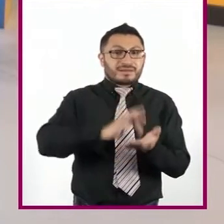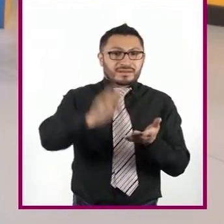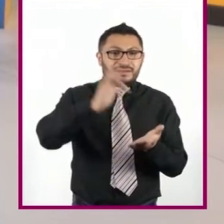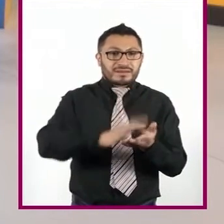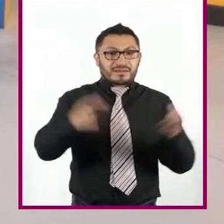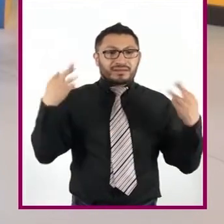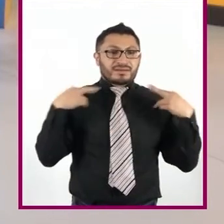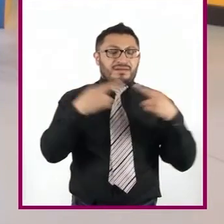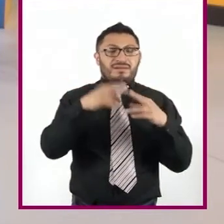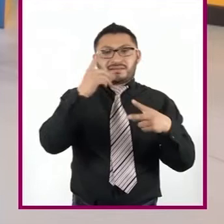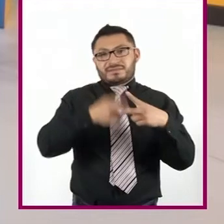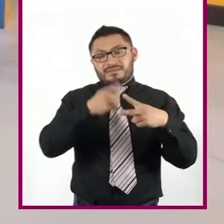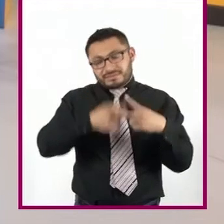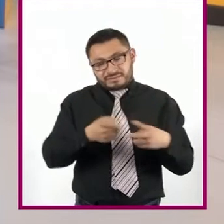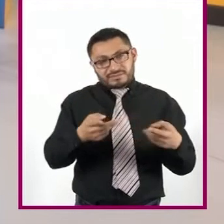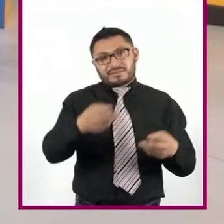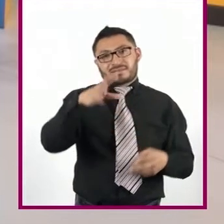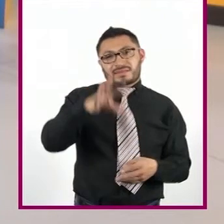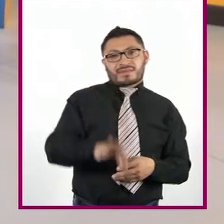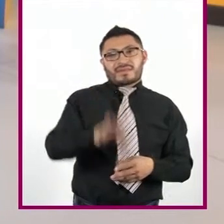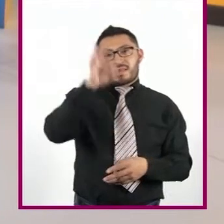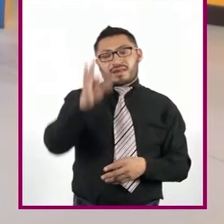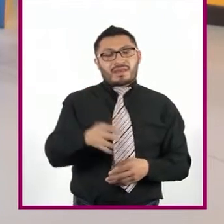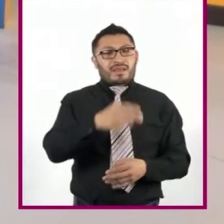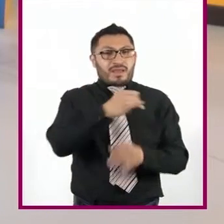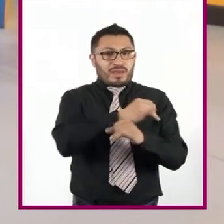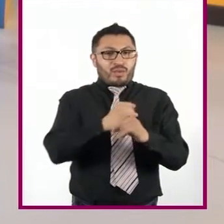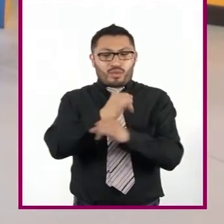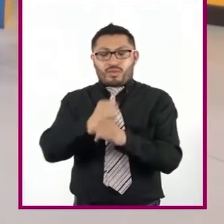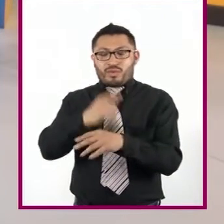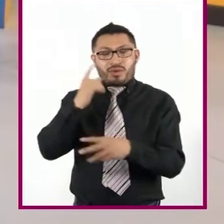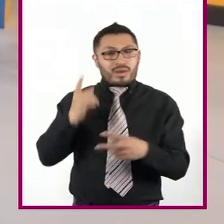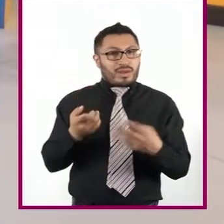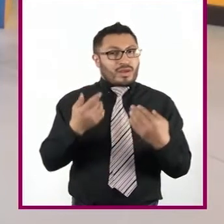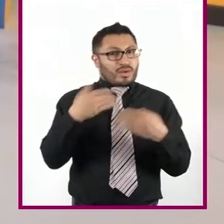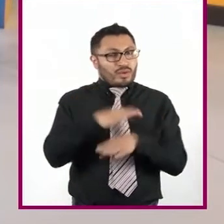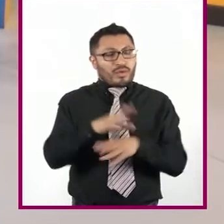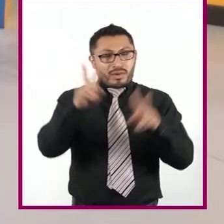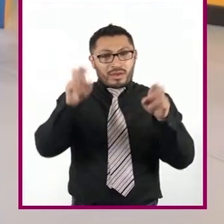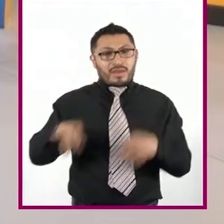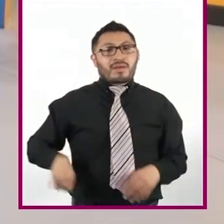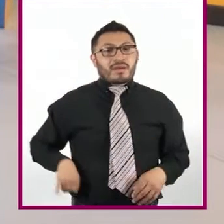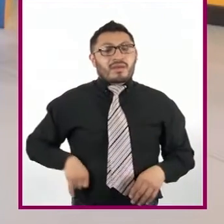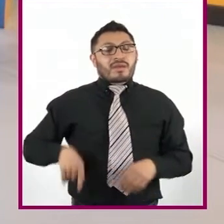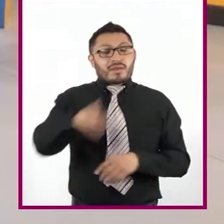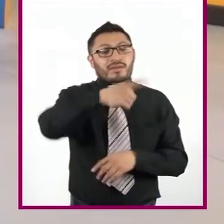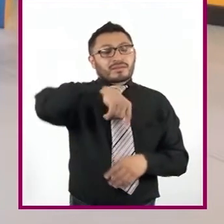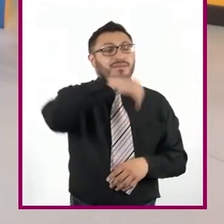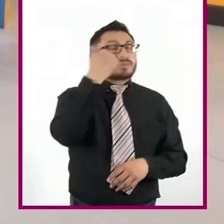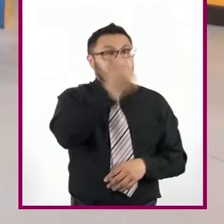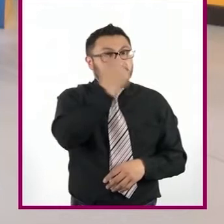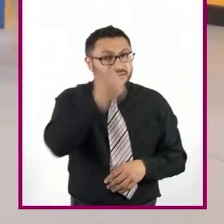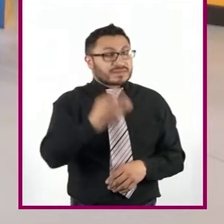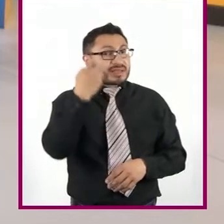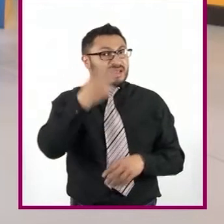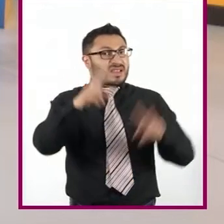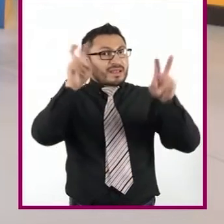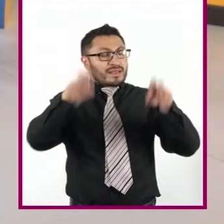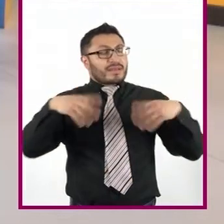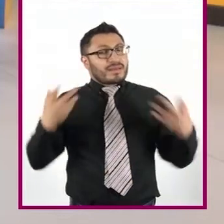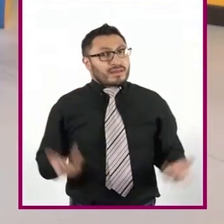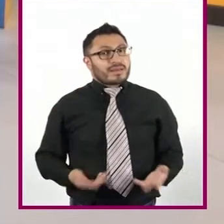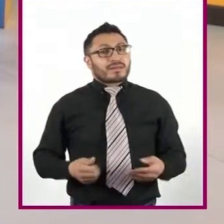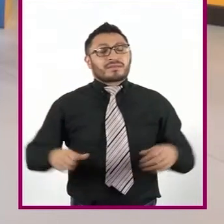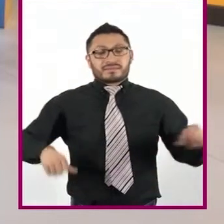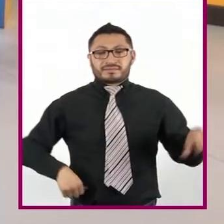de matemáticas, eligen un estudio estadístico sobre un tema de interés para los estudiantes. Este tema fue